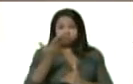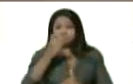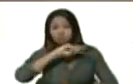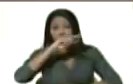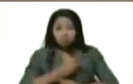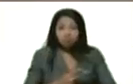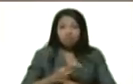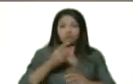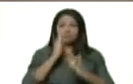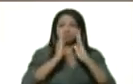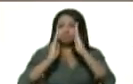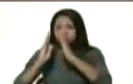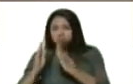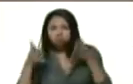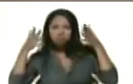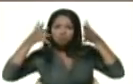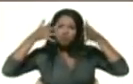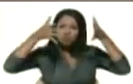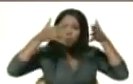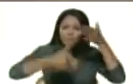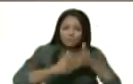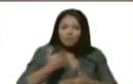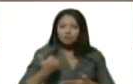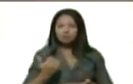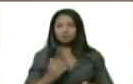Fortalecerla, dinamizarla.